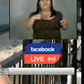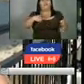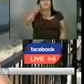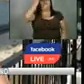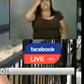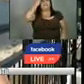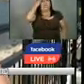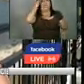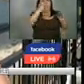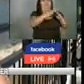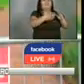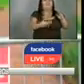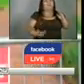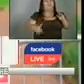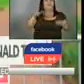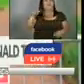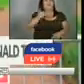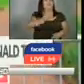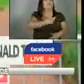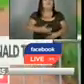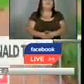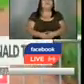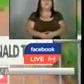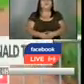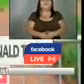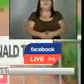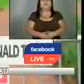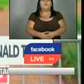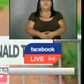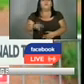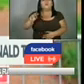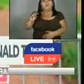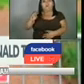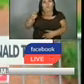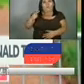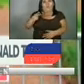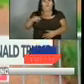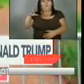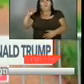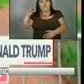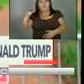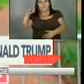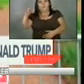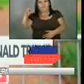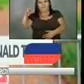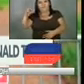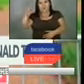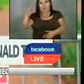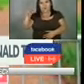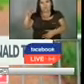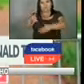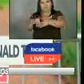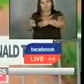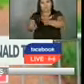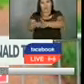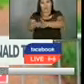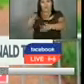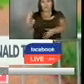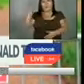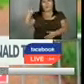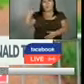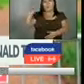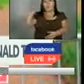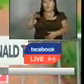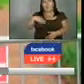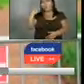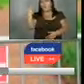seguro que la Casa Blanca está metida en esto. Al respecto, la comisionada de Agricultura de Florida, la demócrata Nikki Freed, instó a